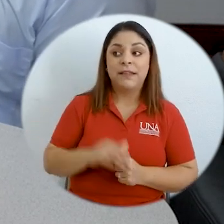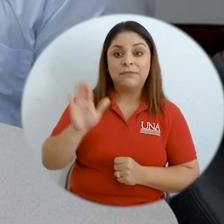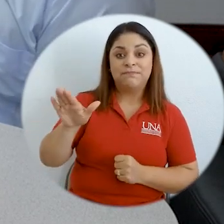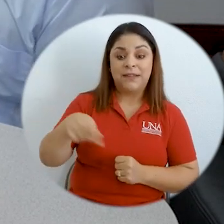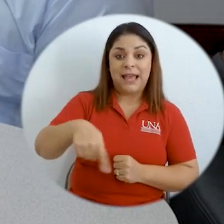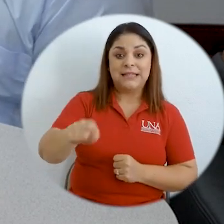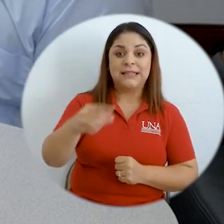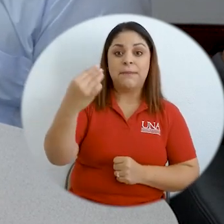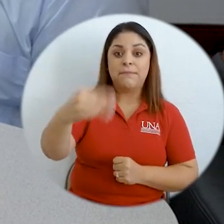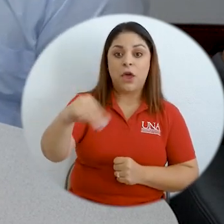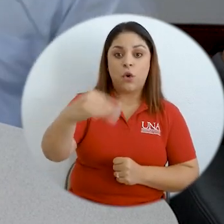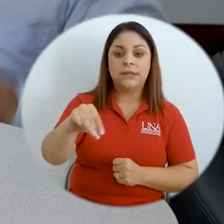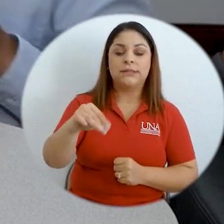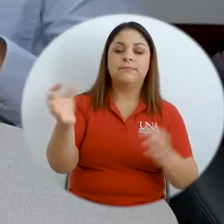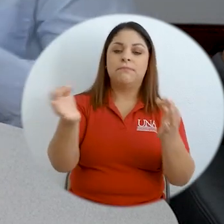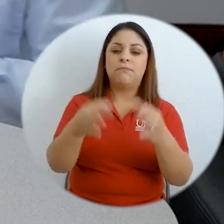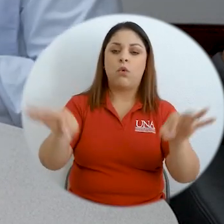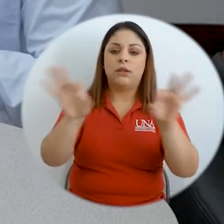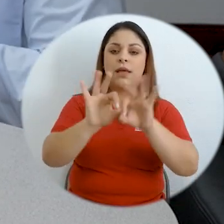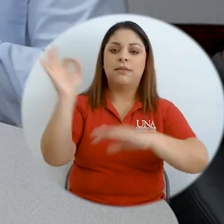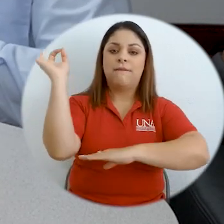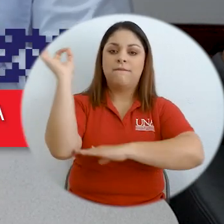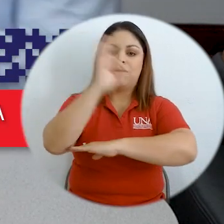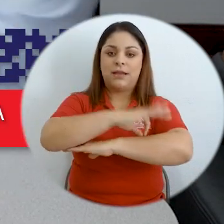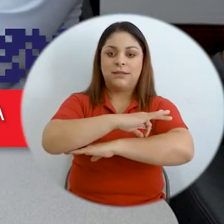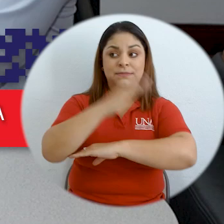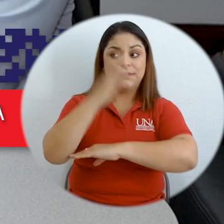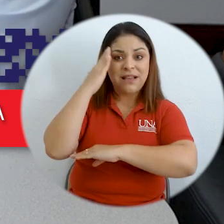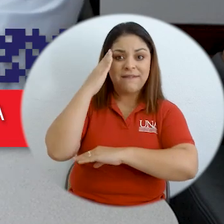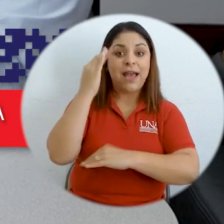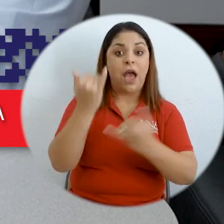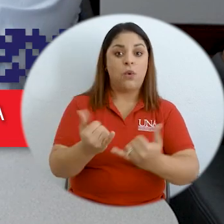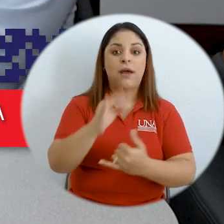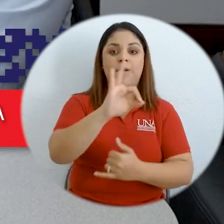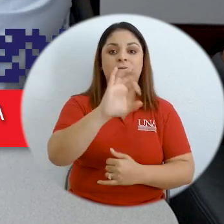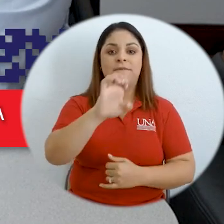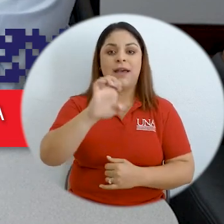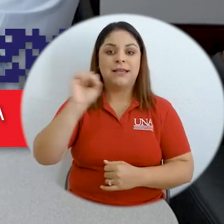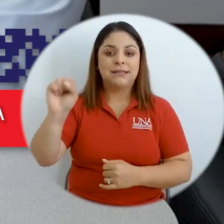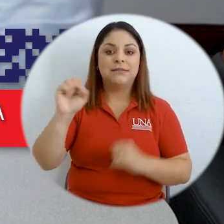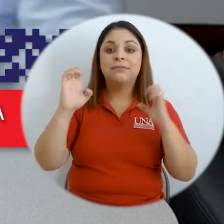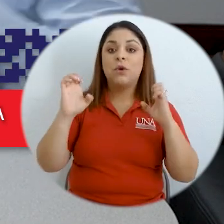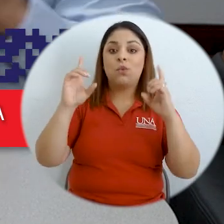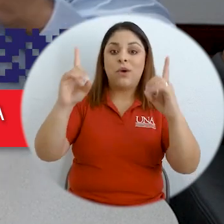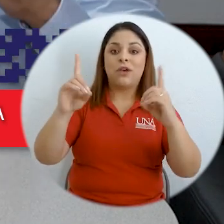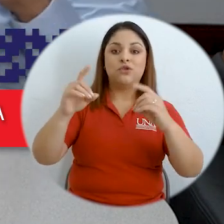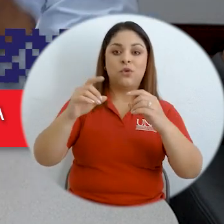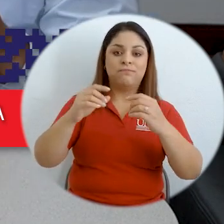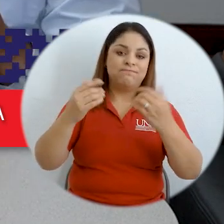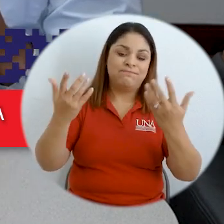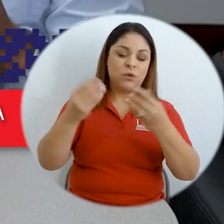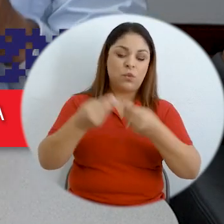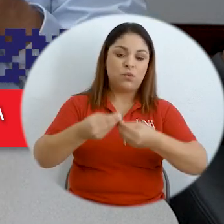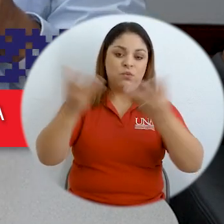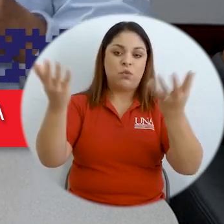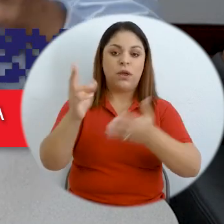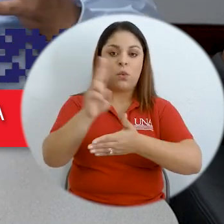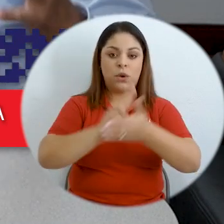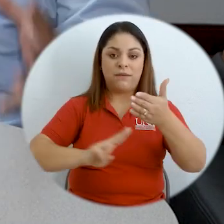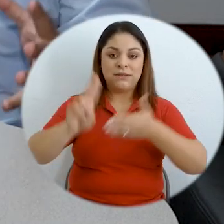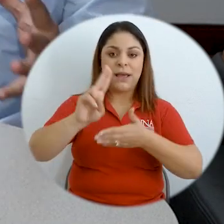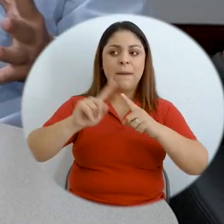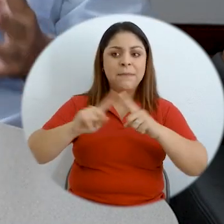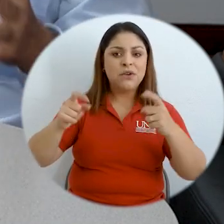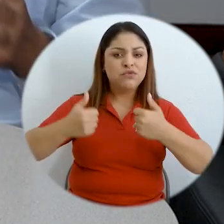miércoles es una fecha muy importante y quiero poner en contexto un tema. Estamos hablando del FES, de la educación superior, pero el reto a nivel de la educación